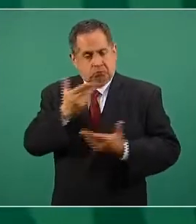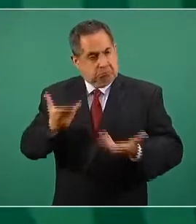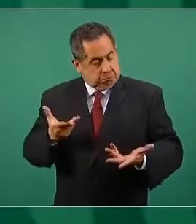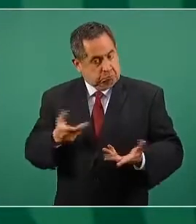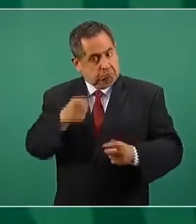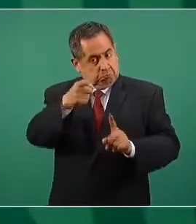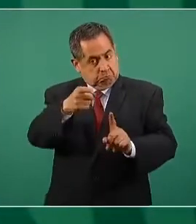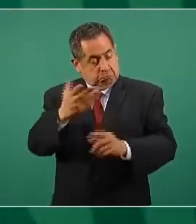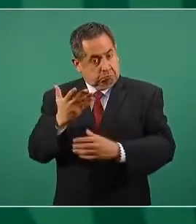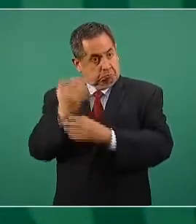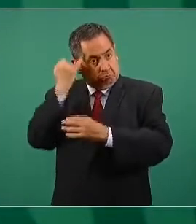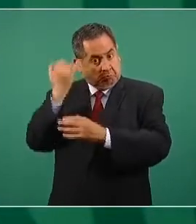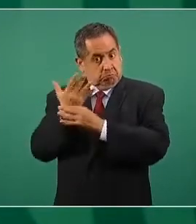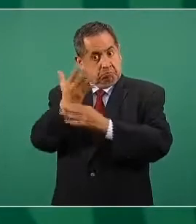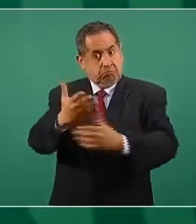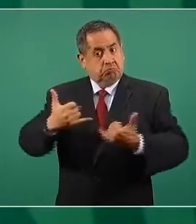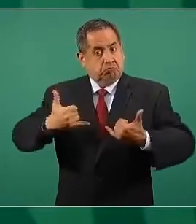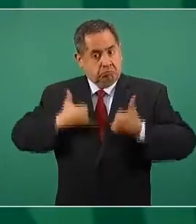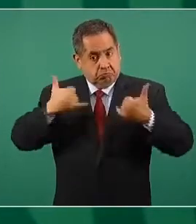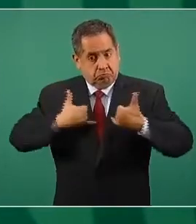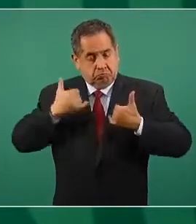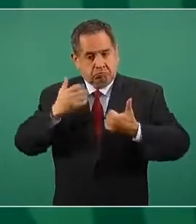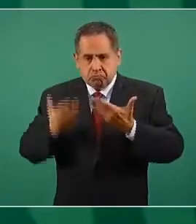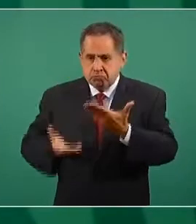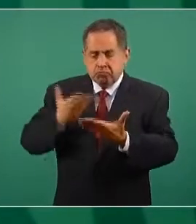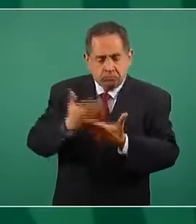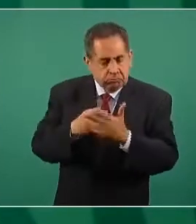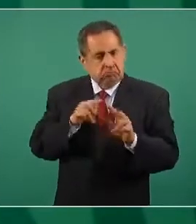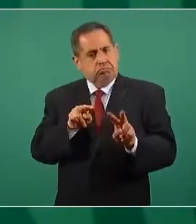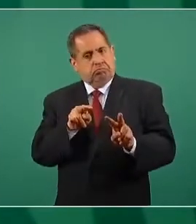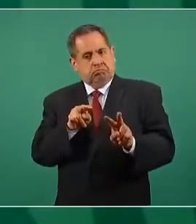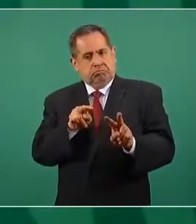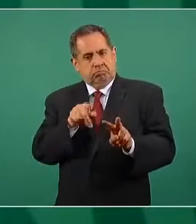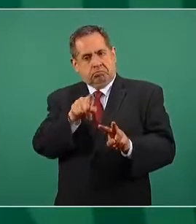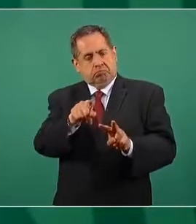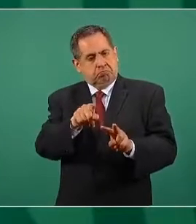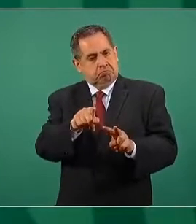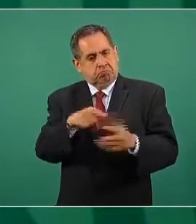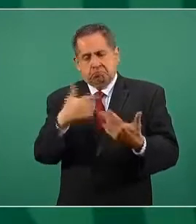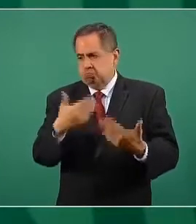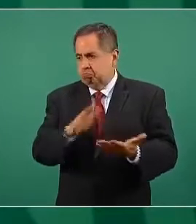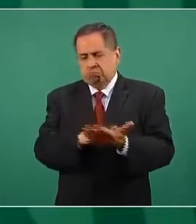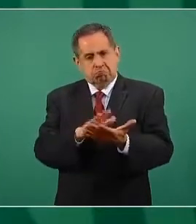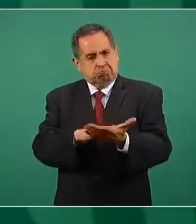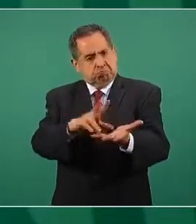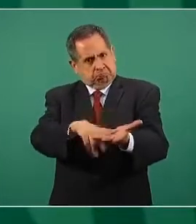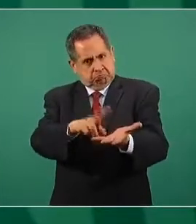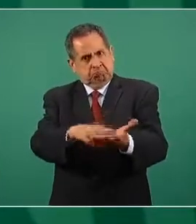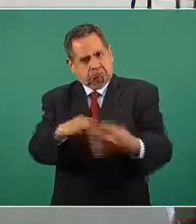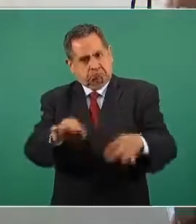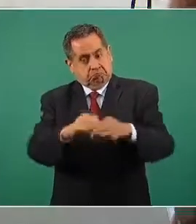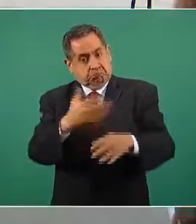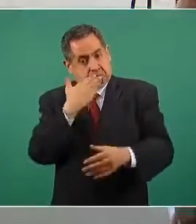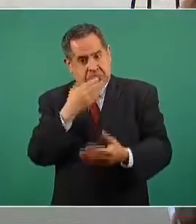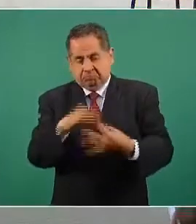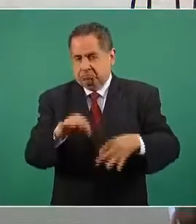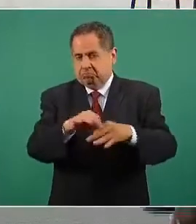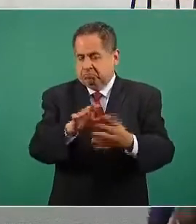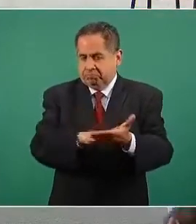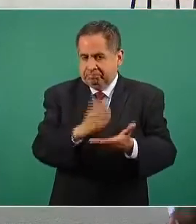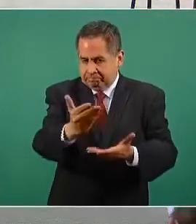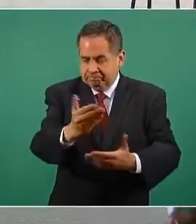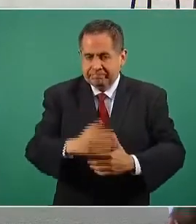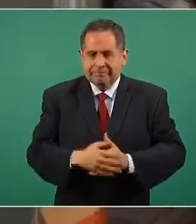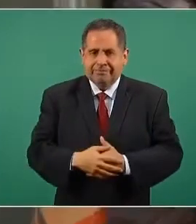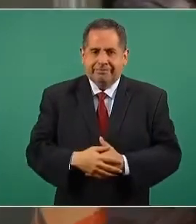seas joven y que lo estés poniendo sobre la mesa, es para mí mucho más importante. Fíjate. Si me